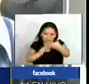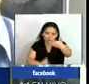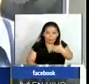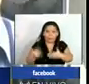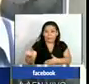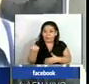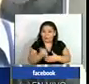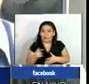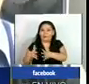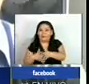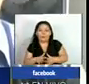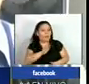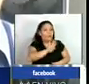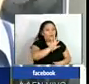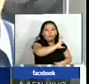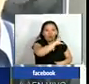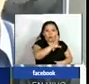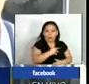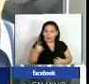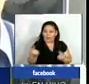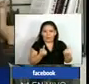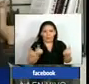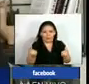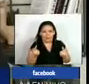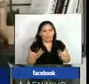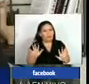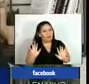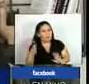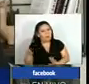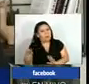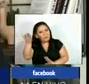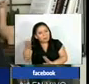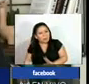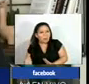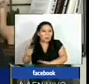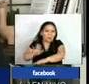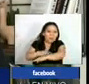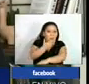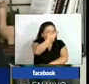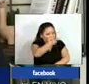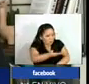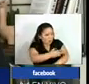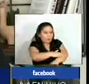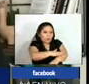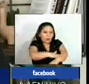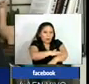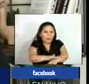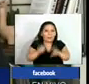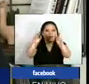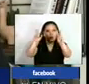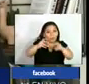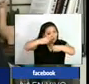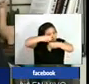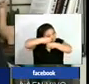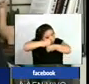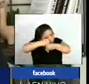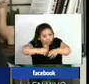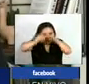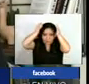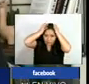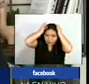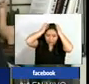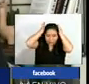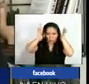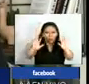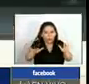estadounidenses, afroamericanos y otros, en particular con los blancos, sobre las opiniones acerca del papel de la ciencia en la sociedad y preocupaciones